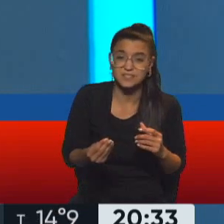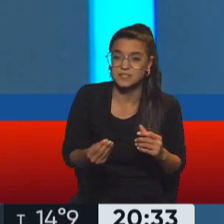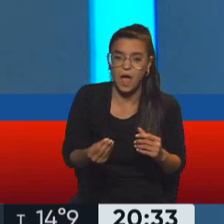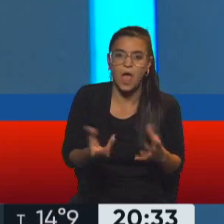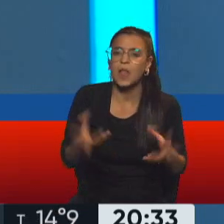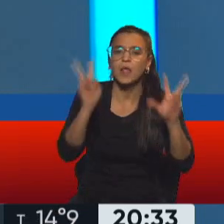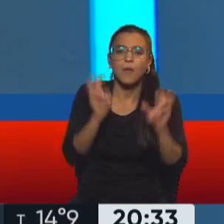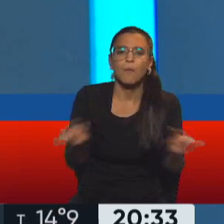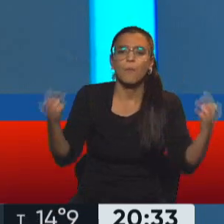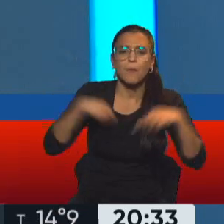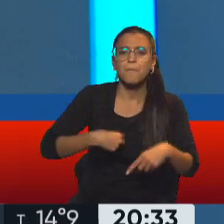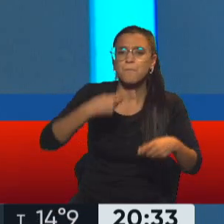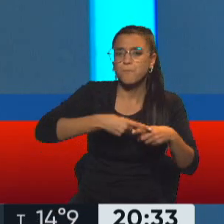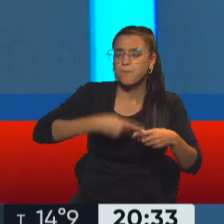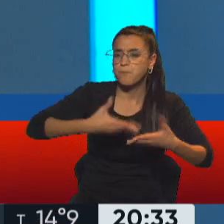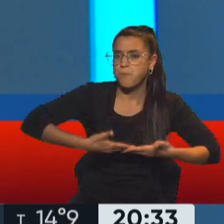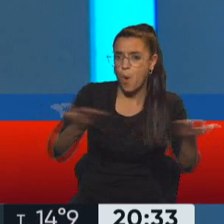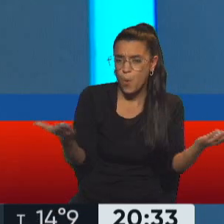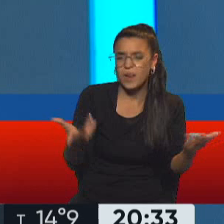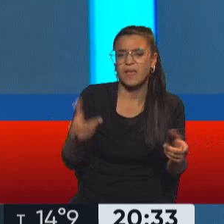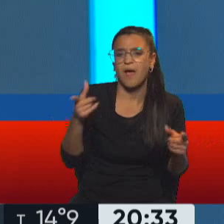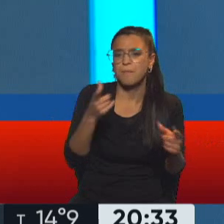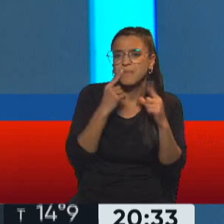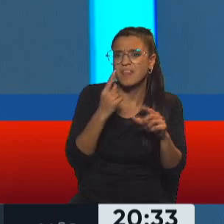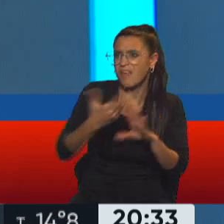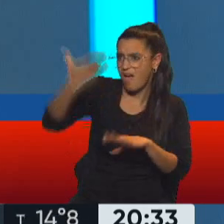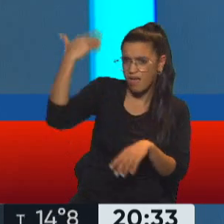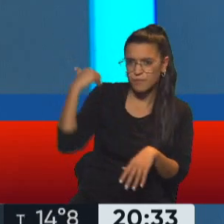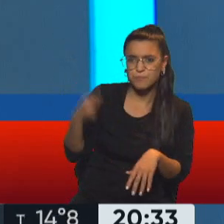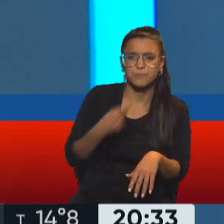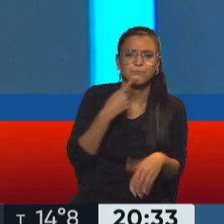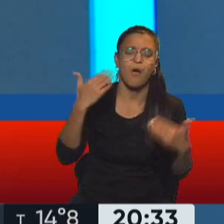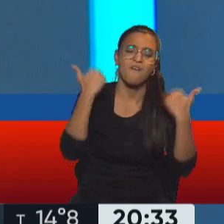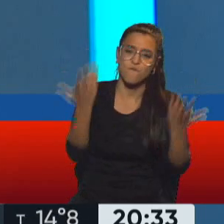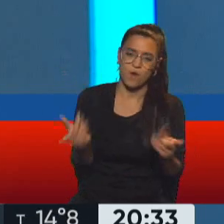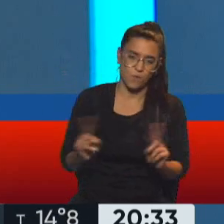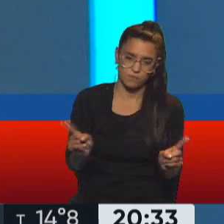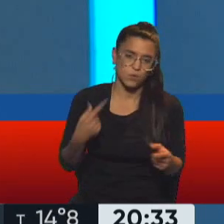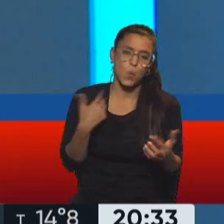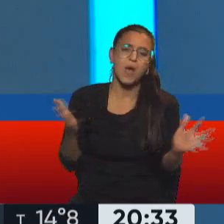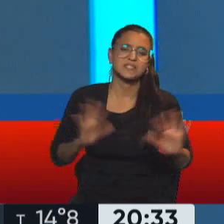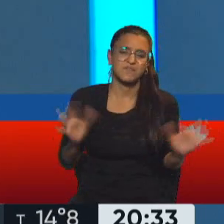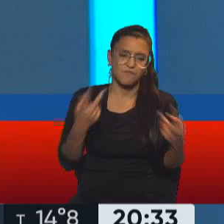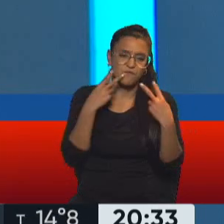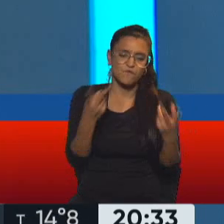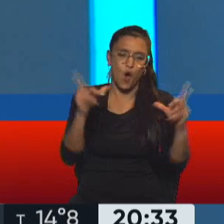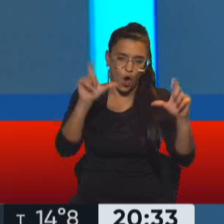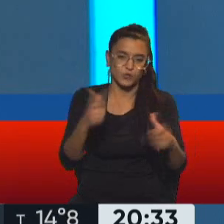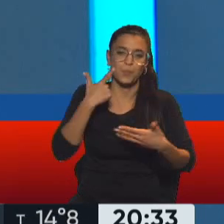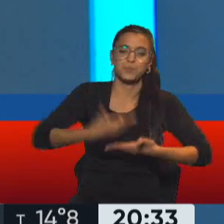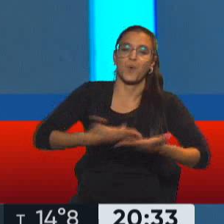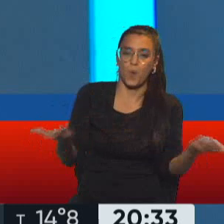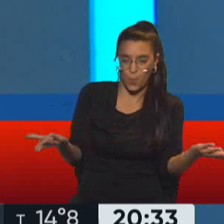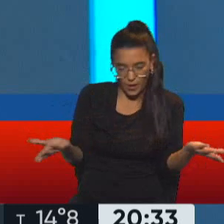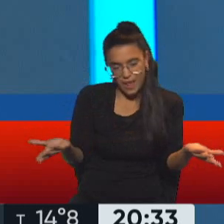este tema. Esta fiesta fue pública, fue criticada en su momento. Claramente no están al aire libre, digo, no hace falta, las fotos fueron publicadas en